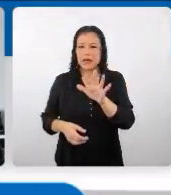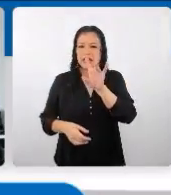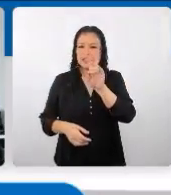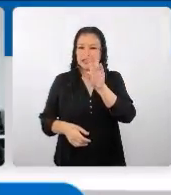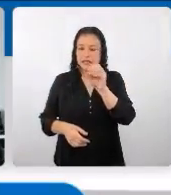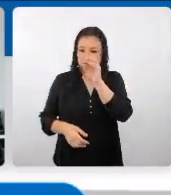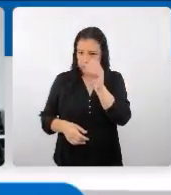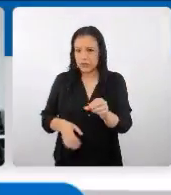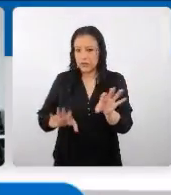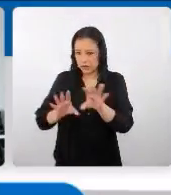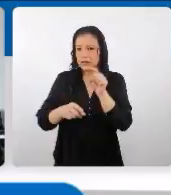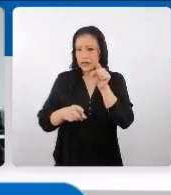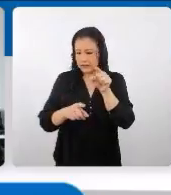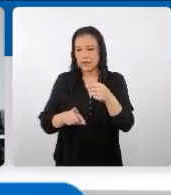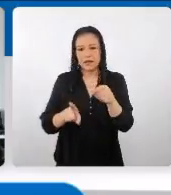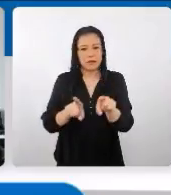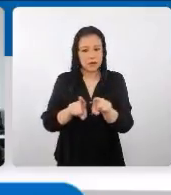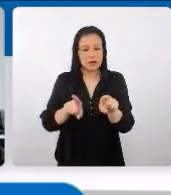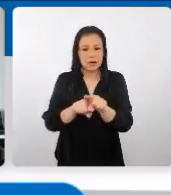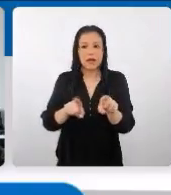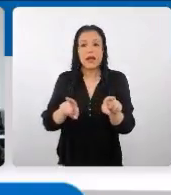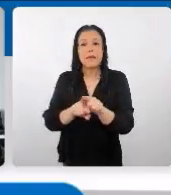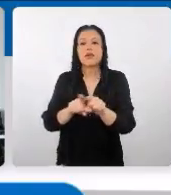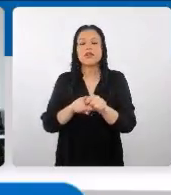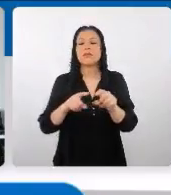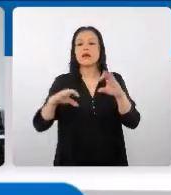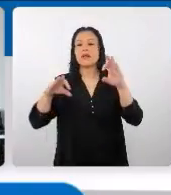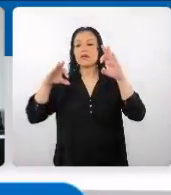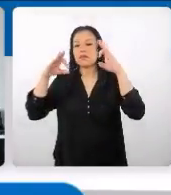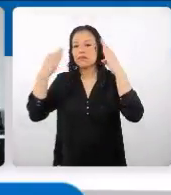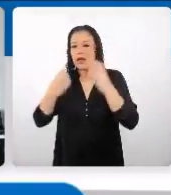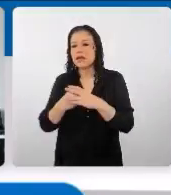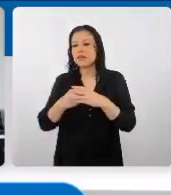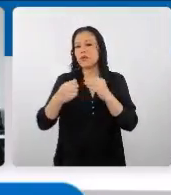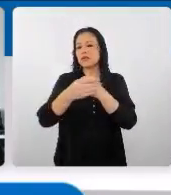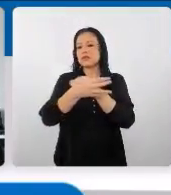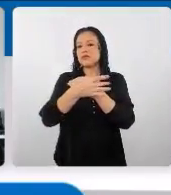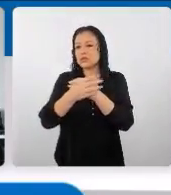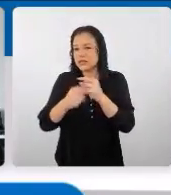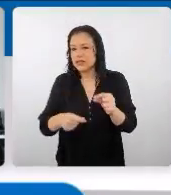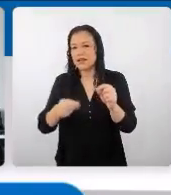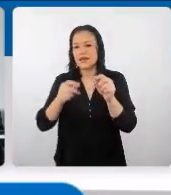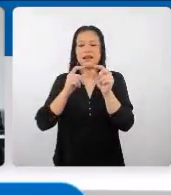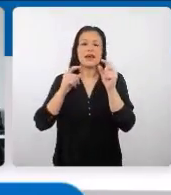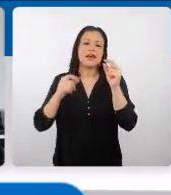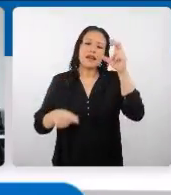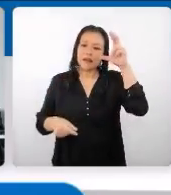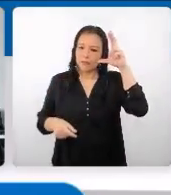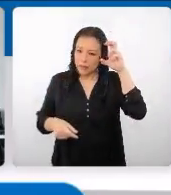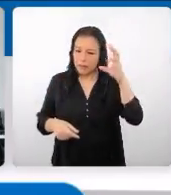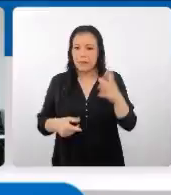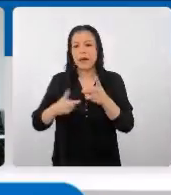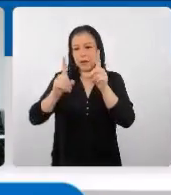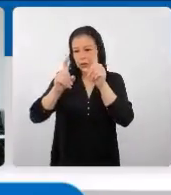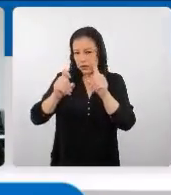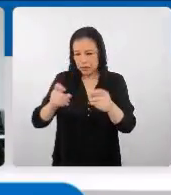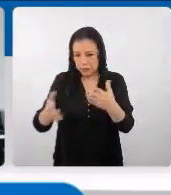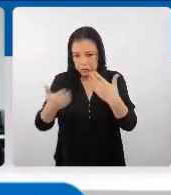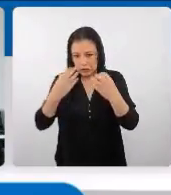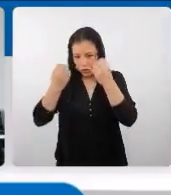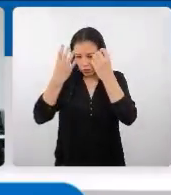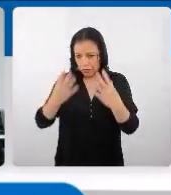visto que hace esto, pero también con las redes sociales, las cuales usa con mayor frecuencia, y en